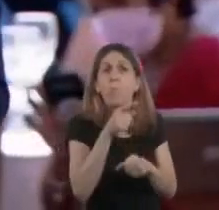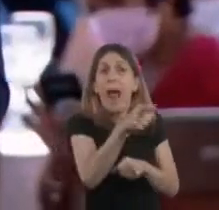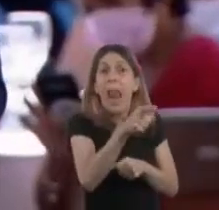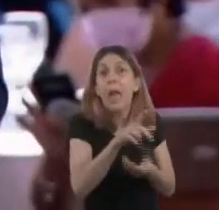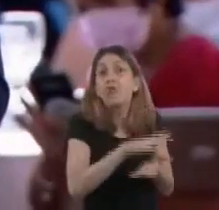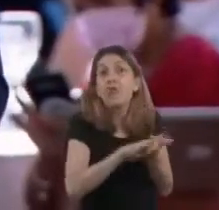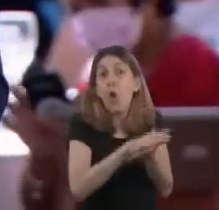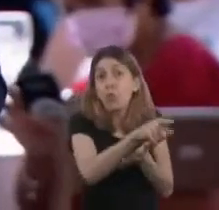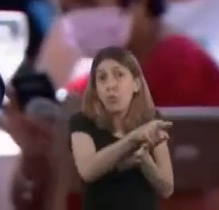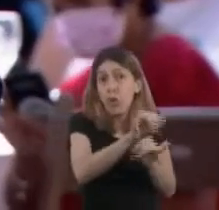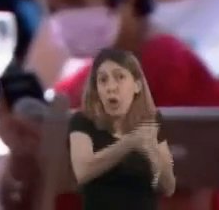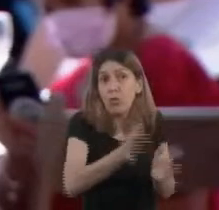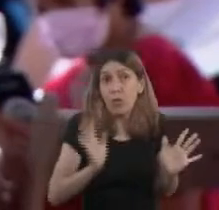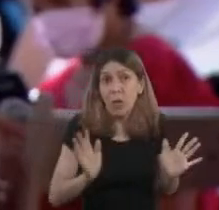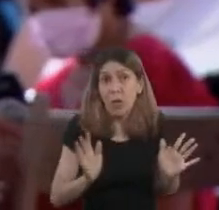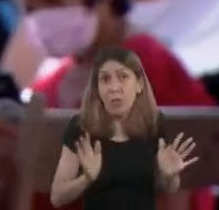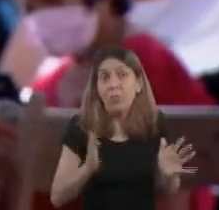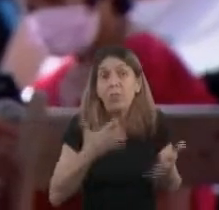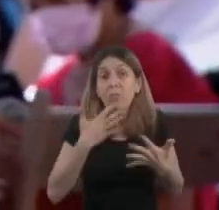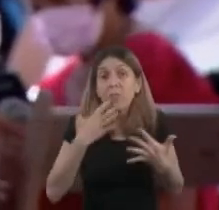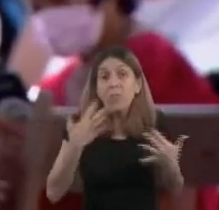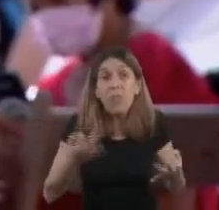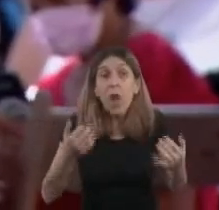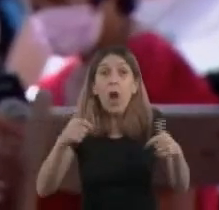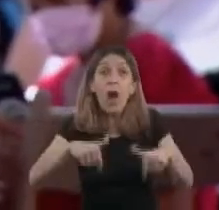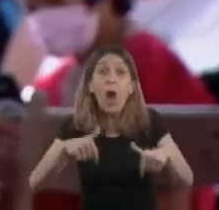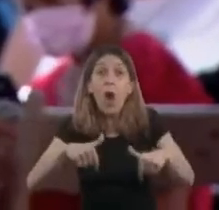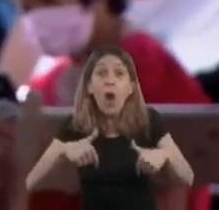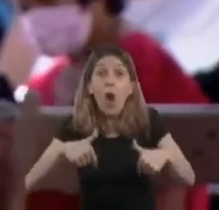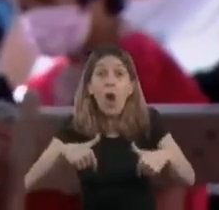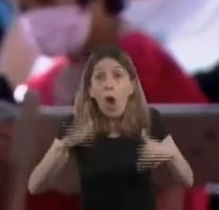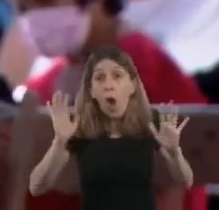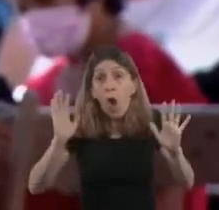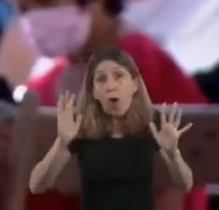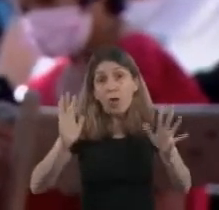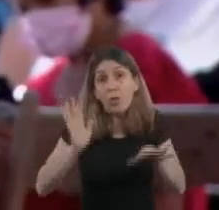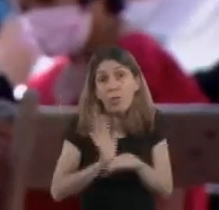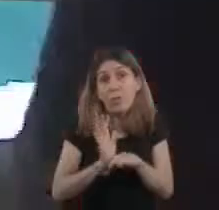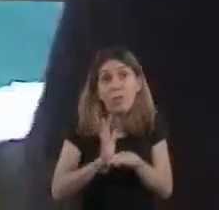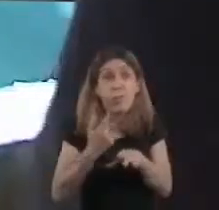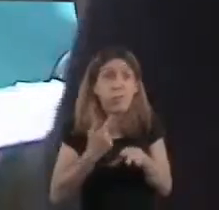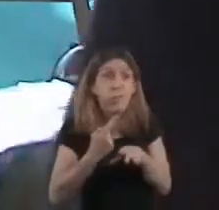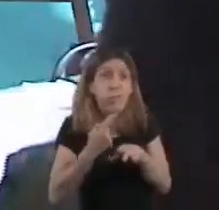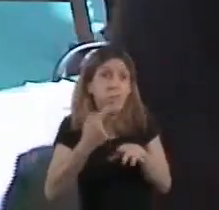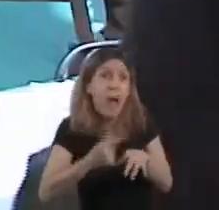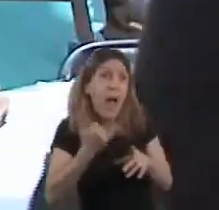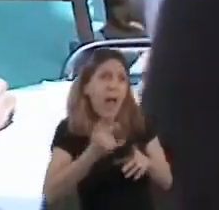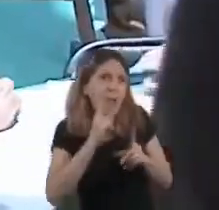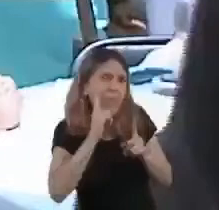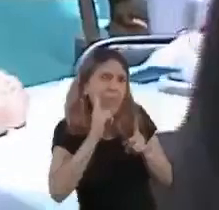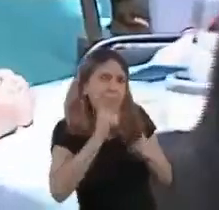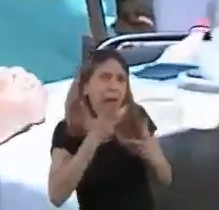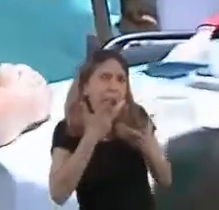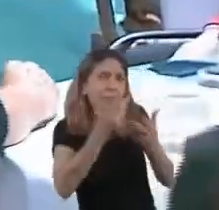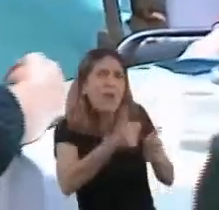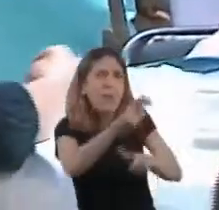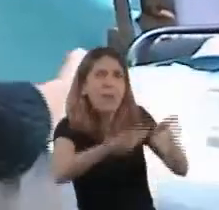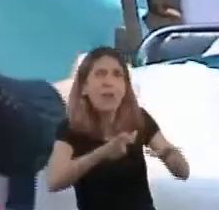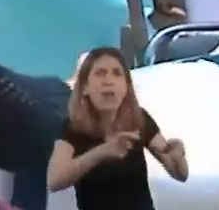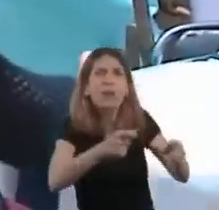solución. En verdad hoy estamos atendiendo a personas que quedaron en una suerte de